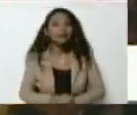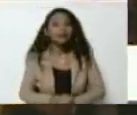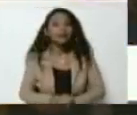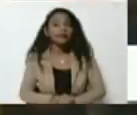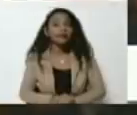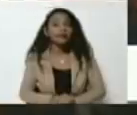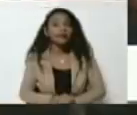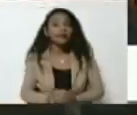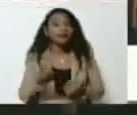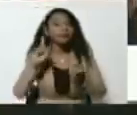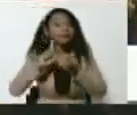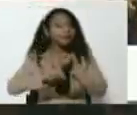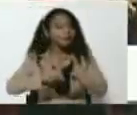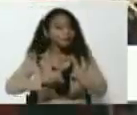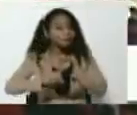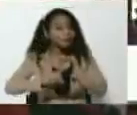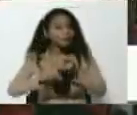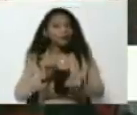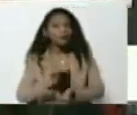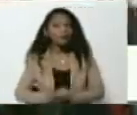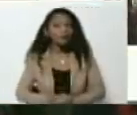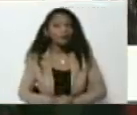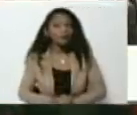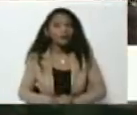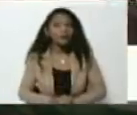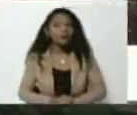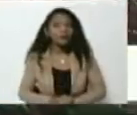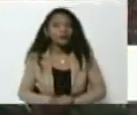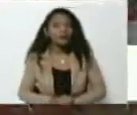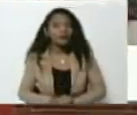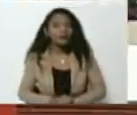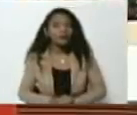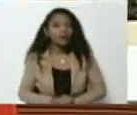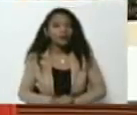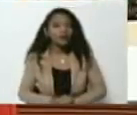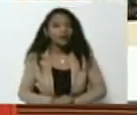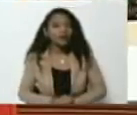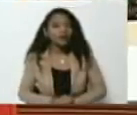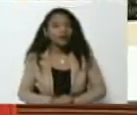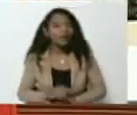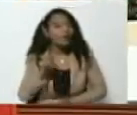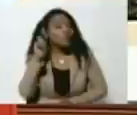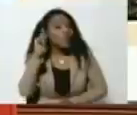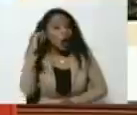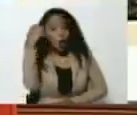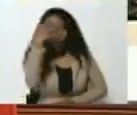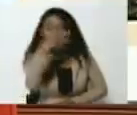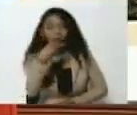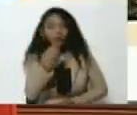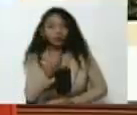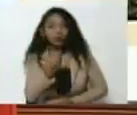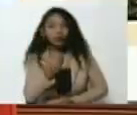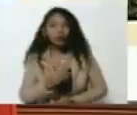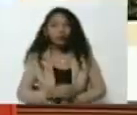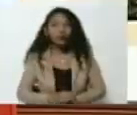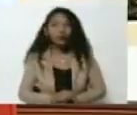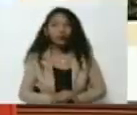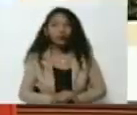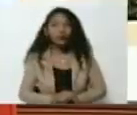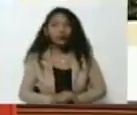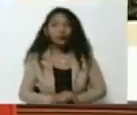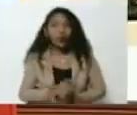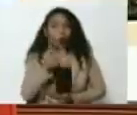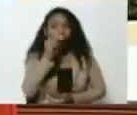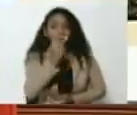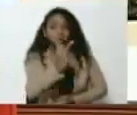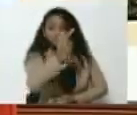¡Doña Silita Flores! ¡Doña Robert Zapaleo! ¡Don